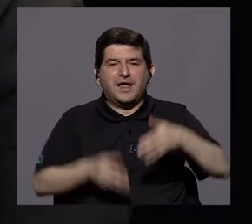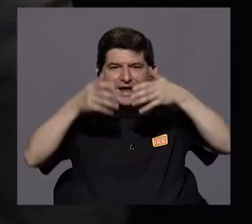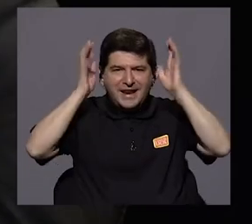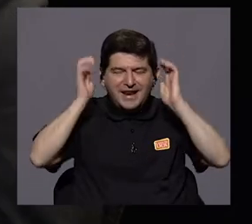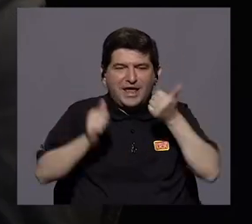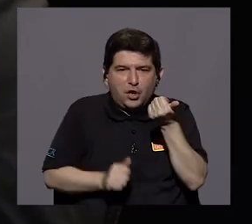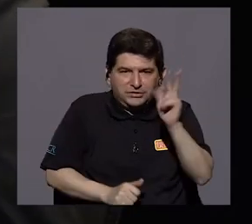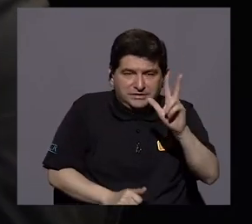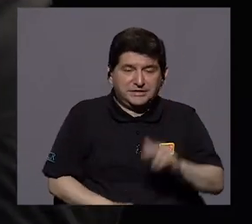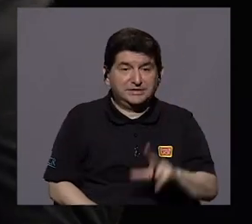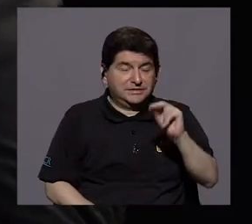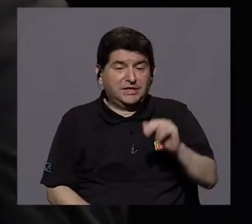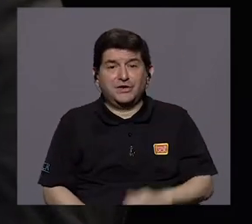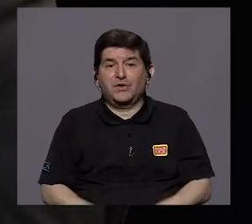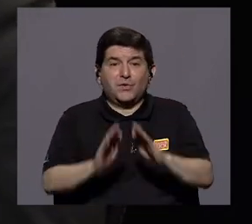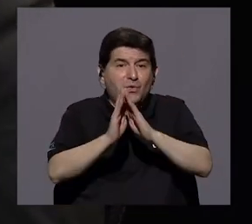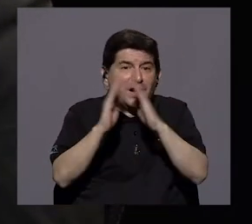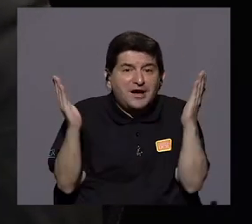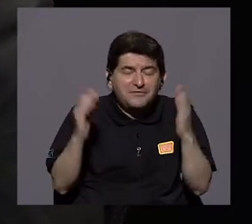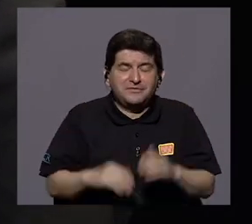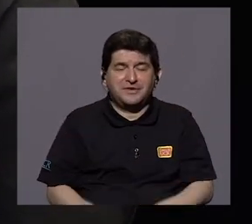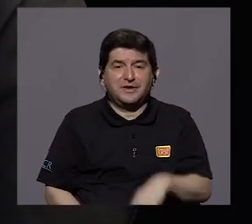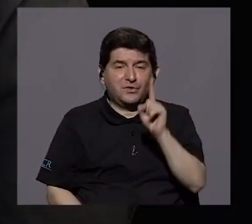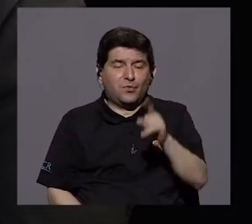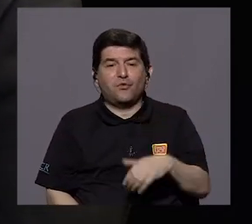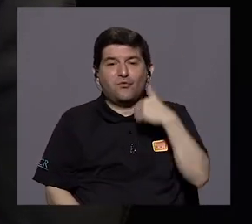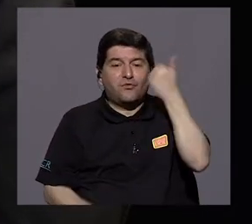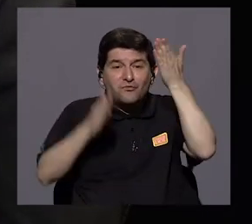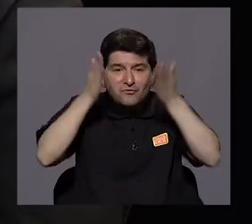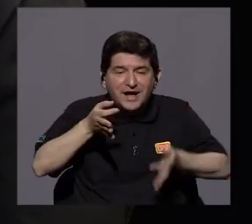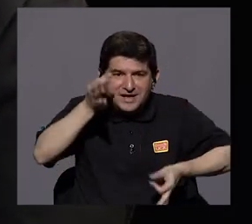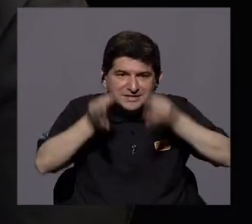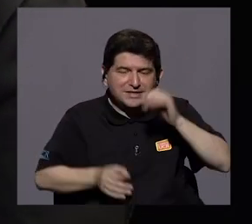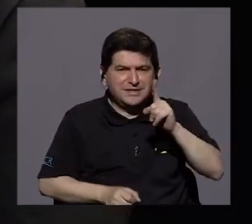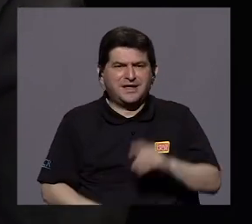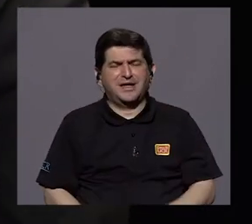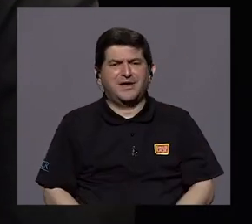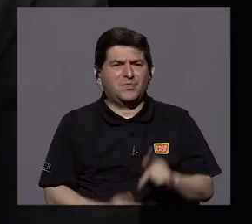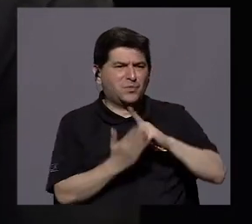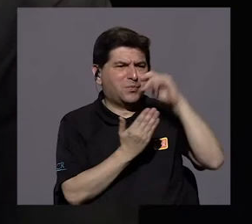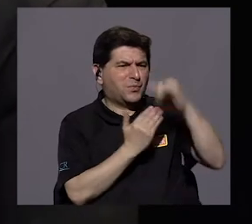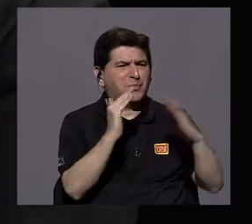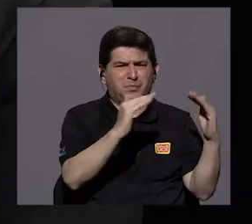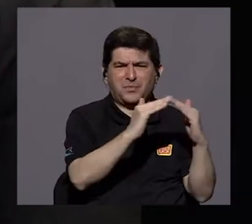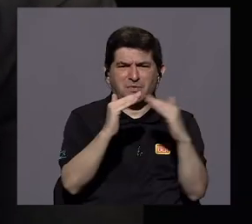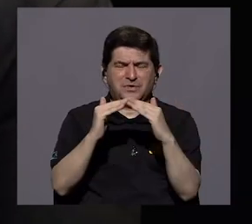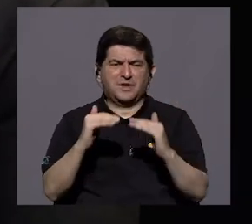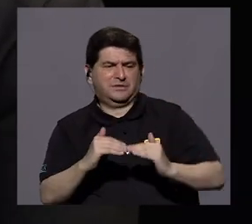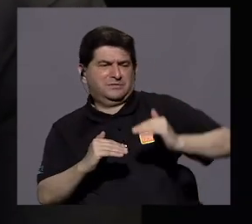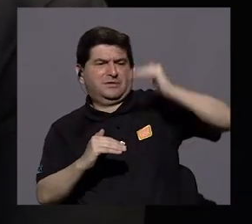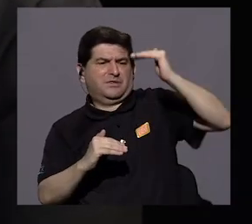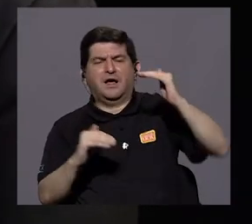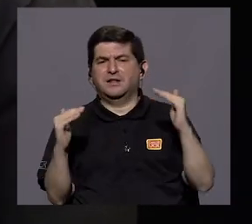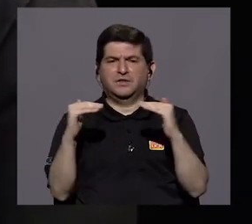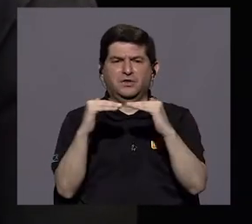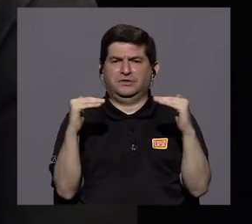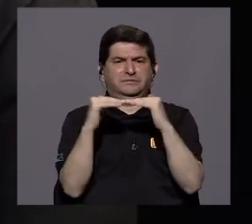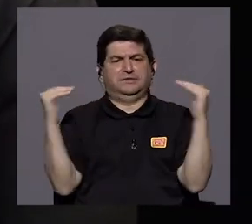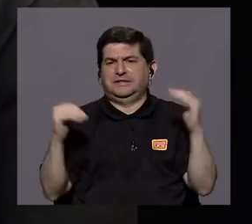Sí, no vamos a abrir un facilitador judicial en... qué sé yo, en una residencial de clase alta,